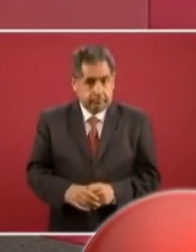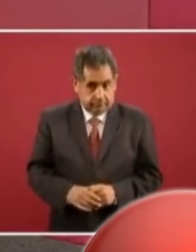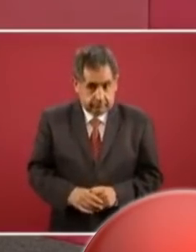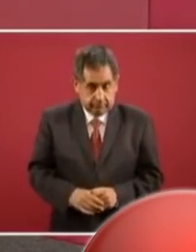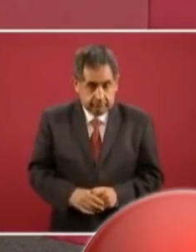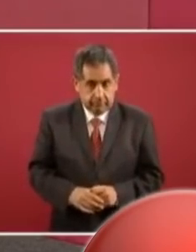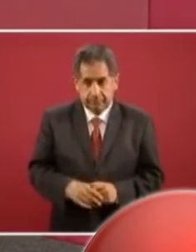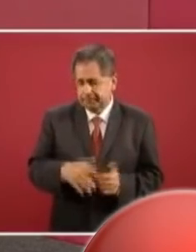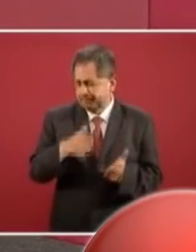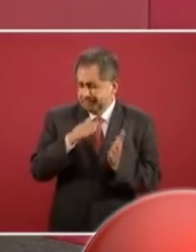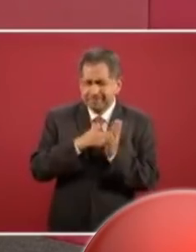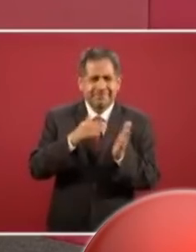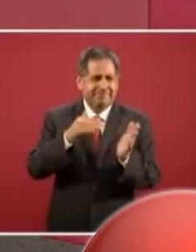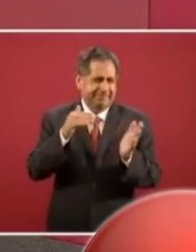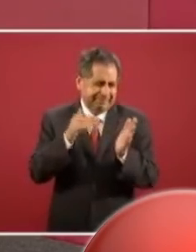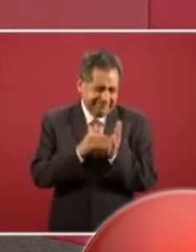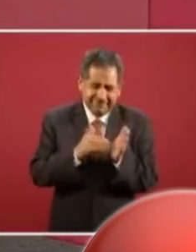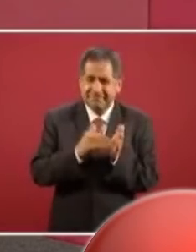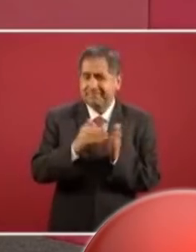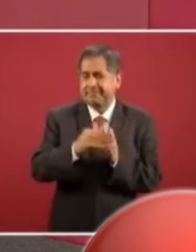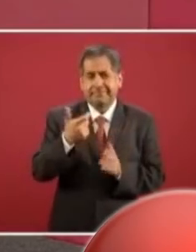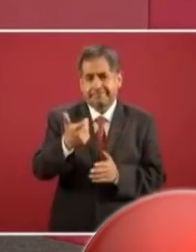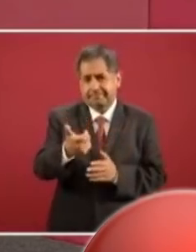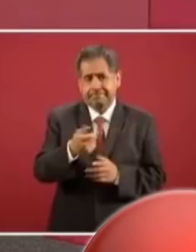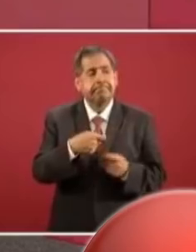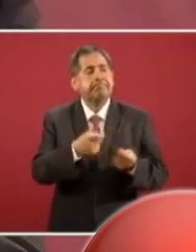Estamos hablando de miles de millones de pesos.